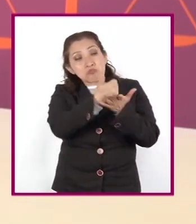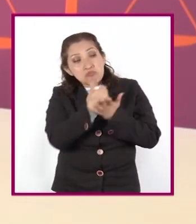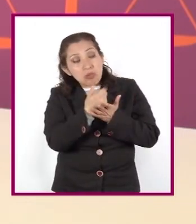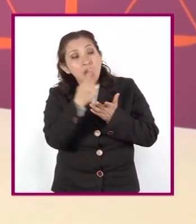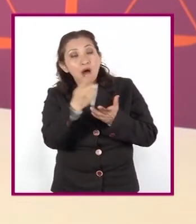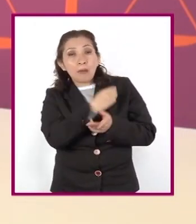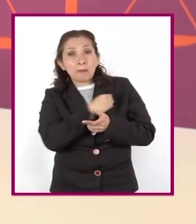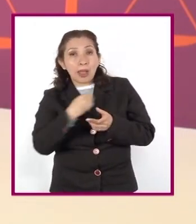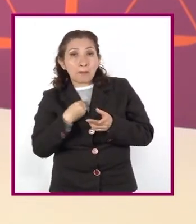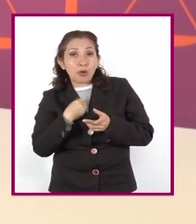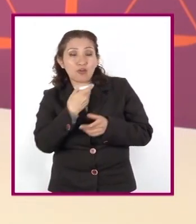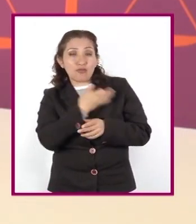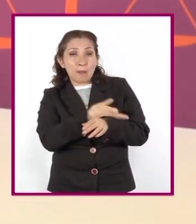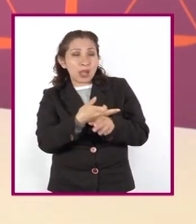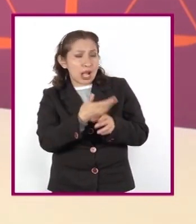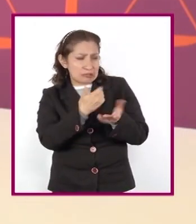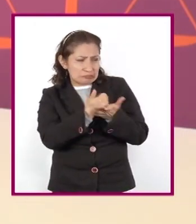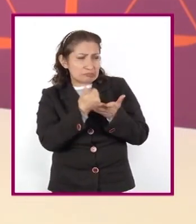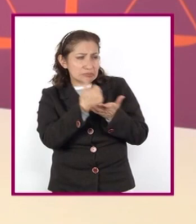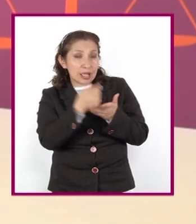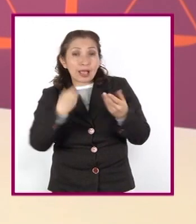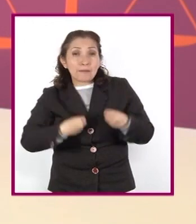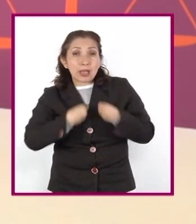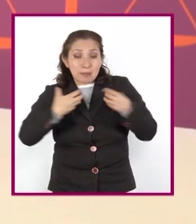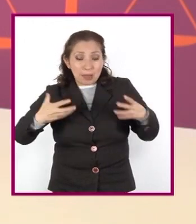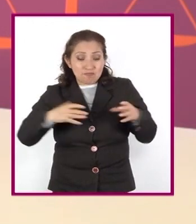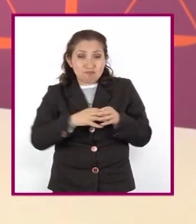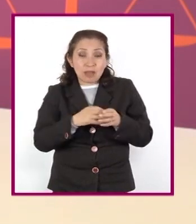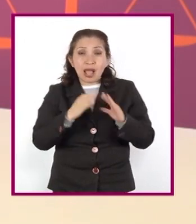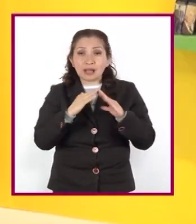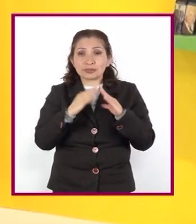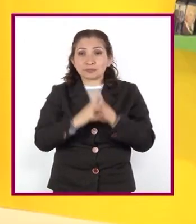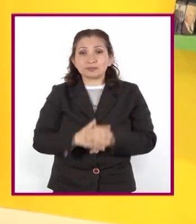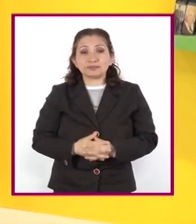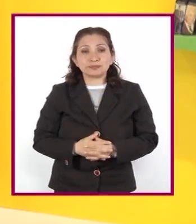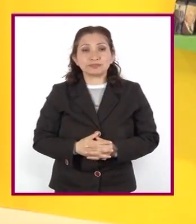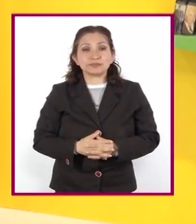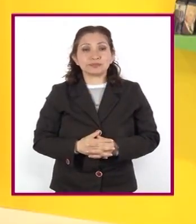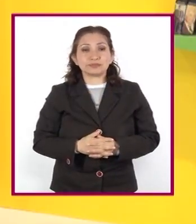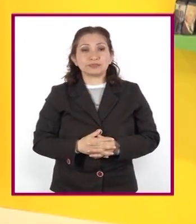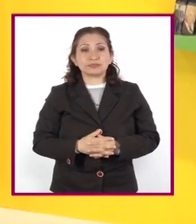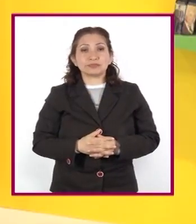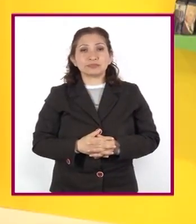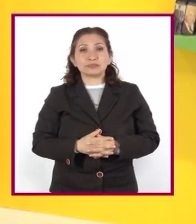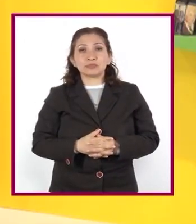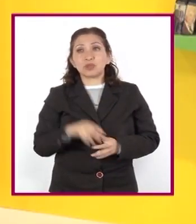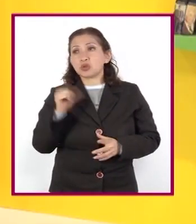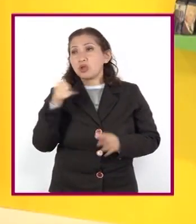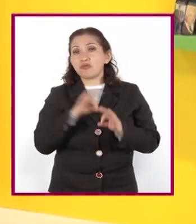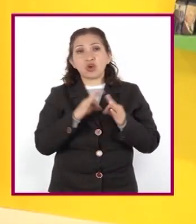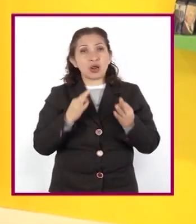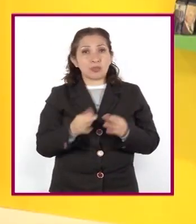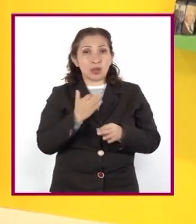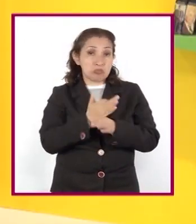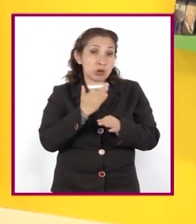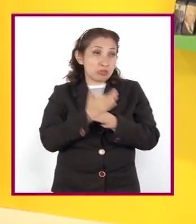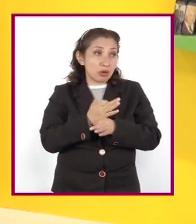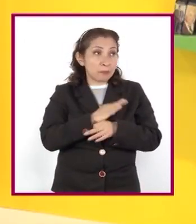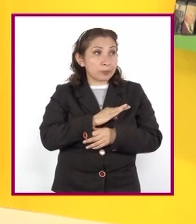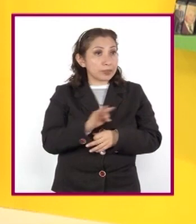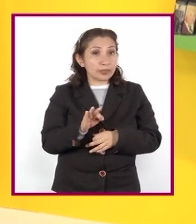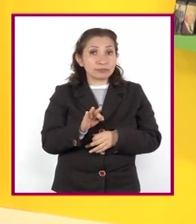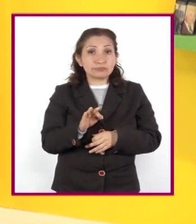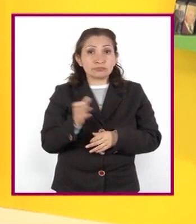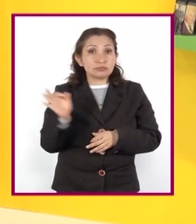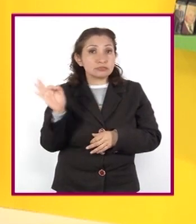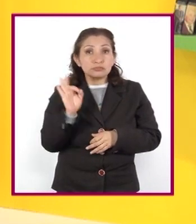los integrantes de su familia que viven en su casa. Una opción en estos momentos